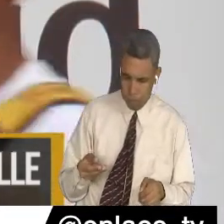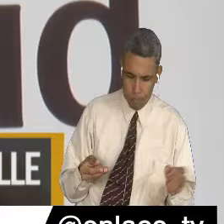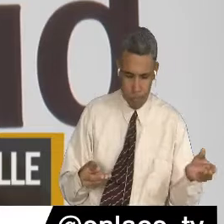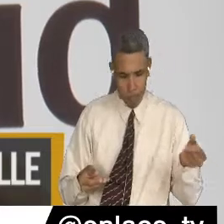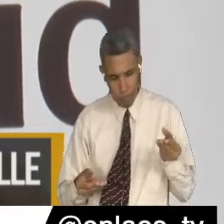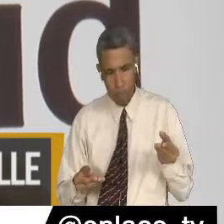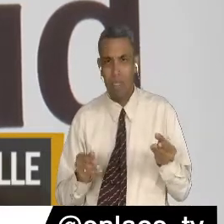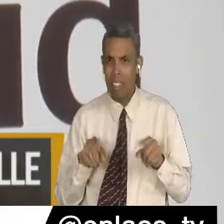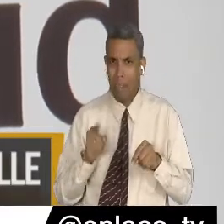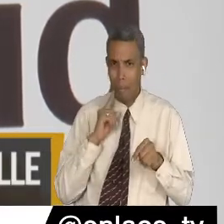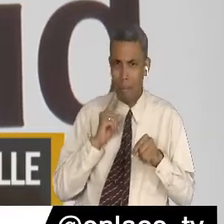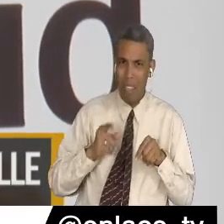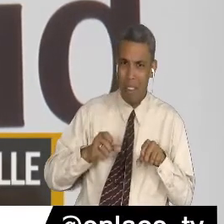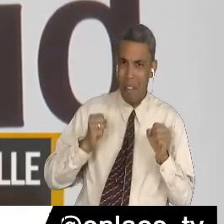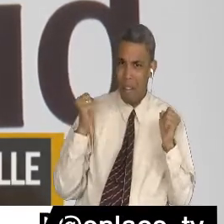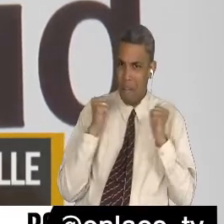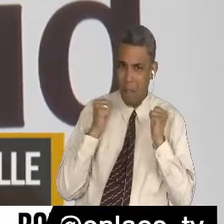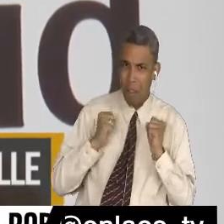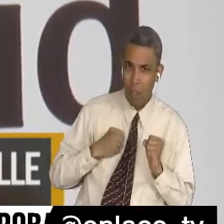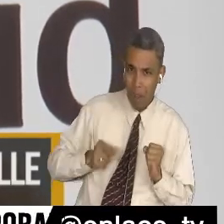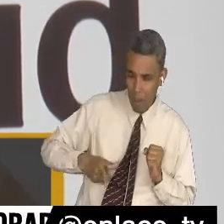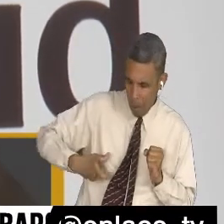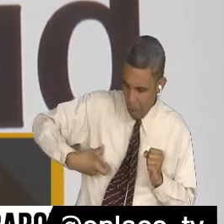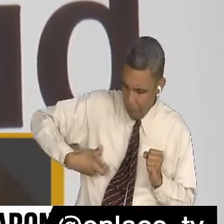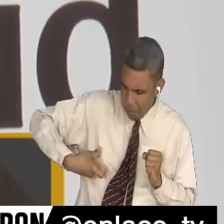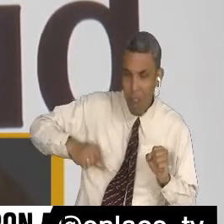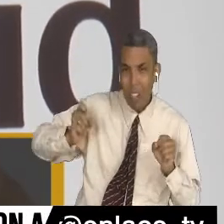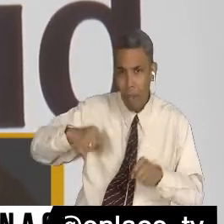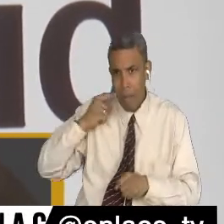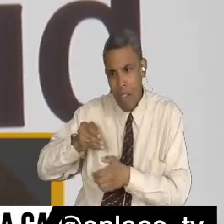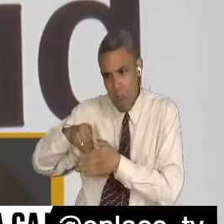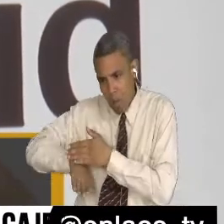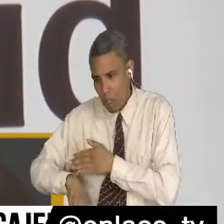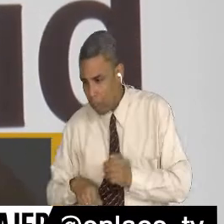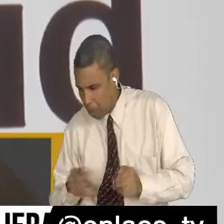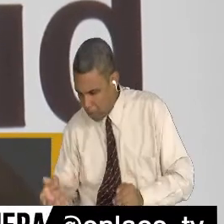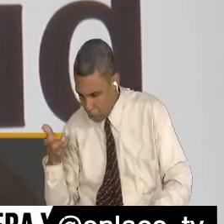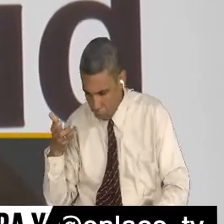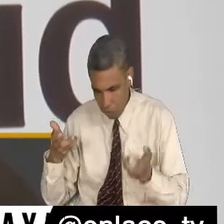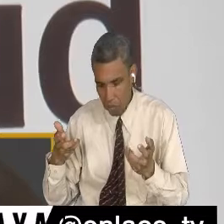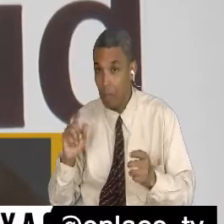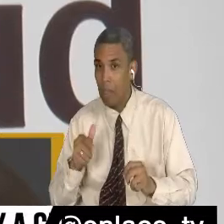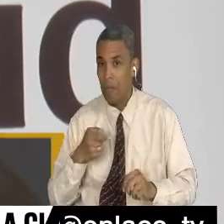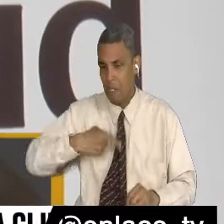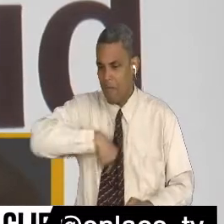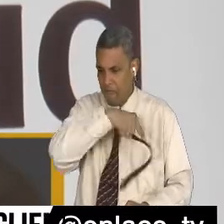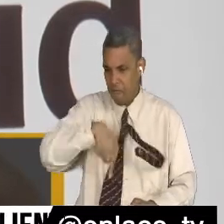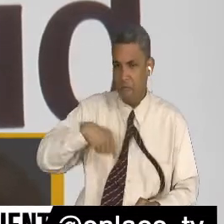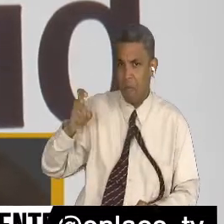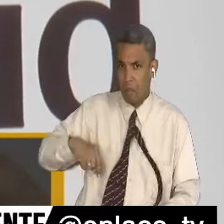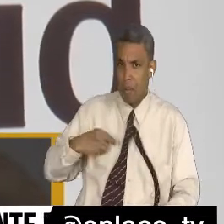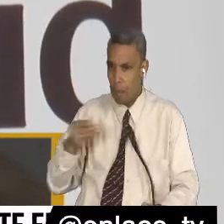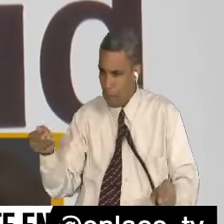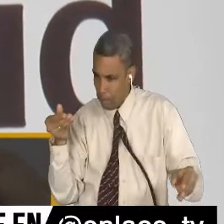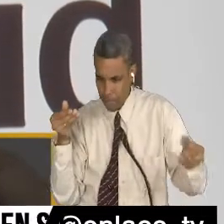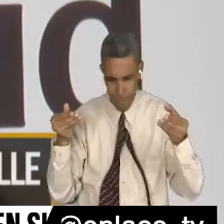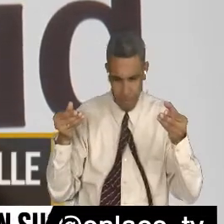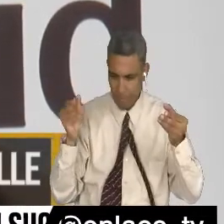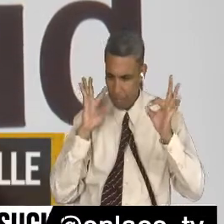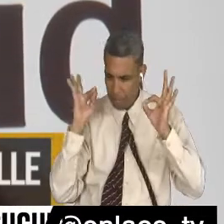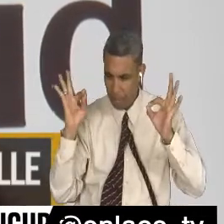es fundamental, razón por la cual nosotros, dentro de nuestras competencias, tenemos la realización de inspecciones